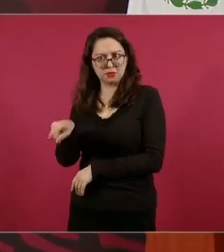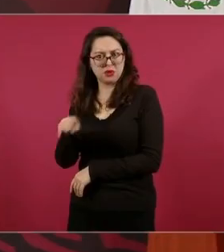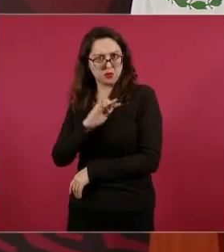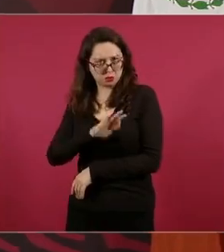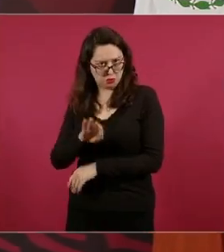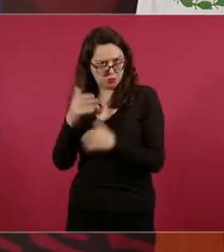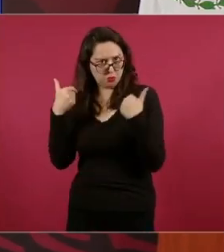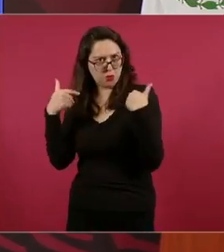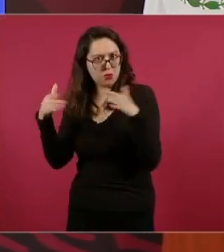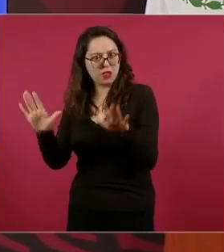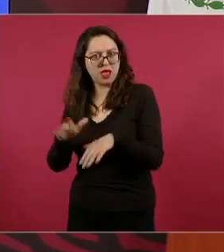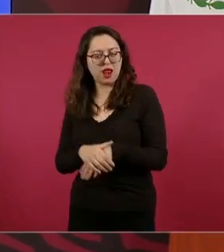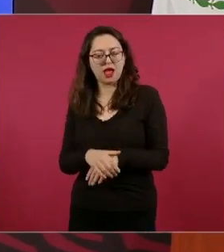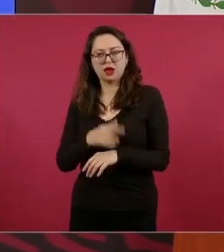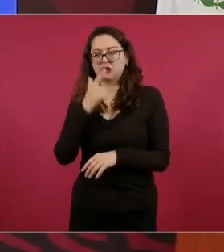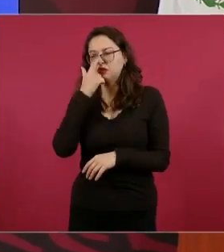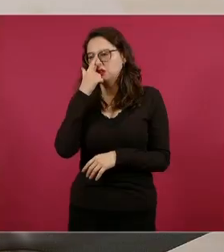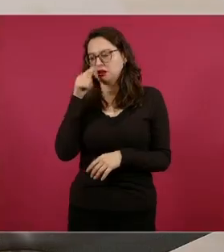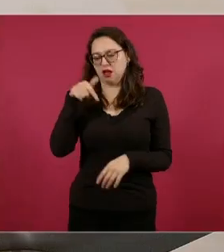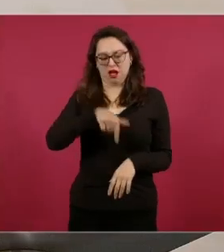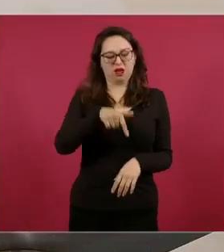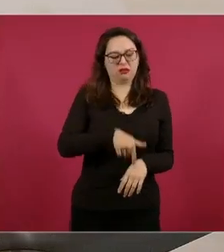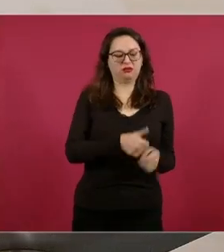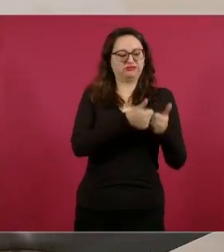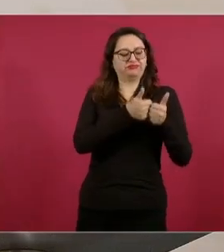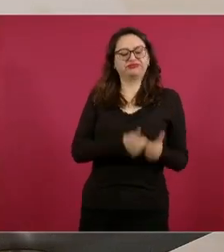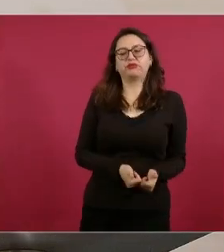y no seguimos impulsando el sureste